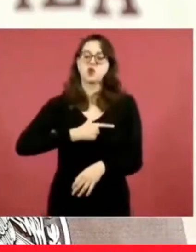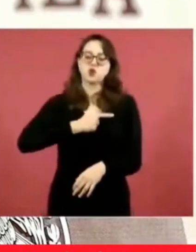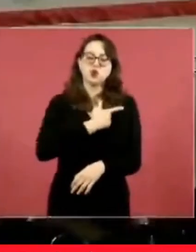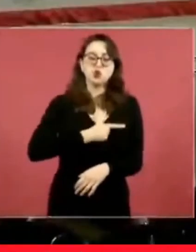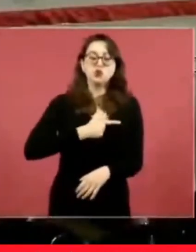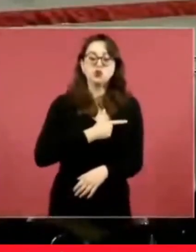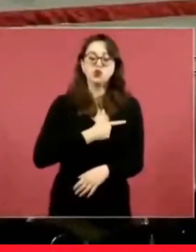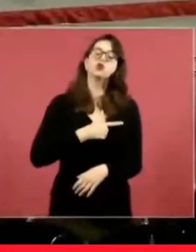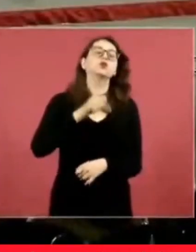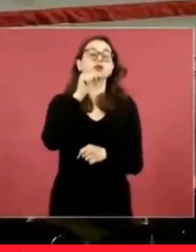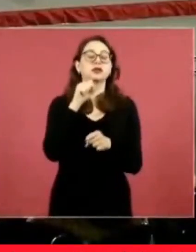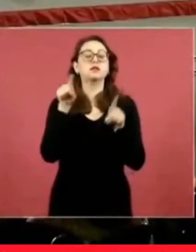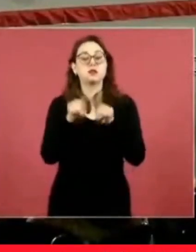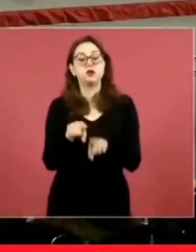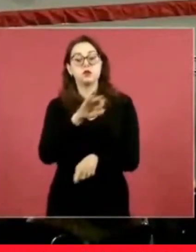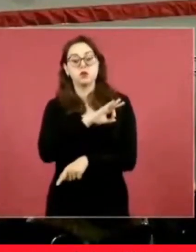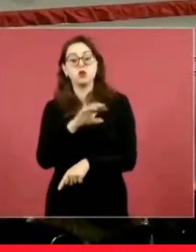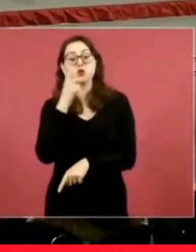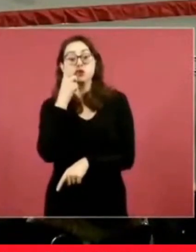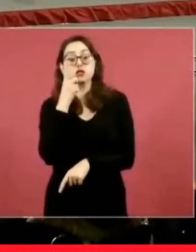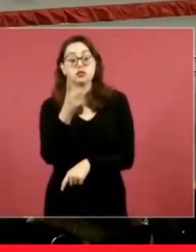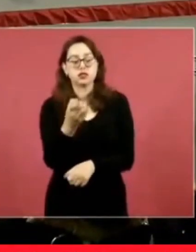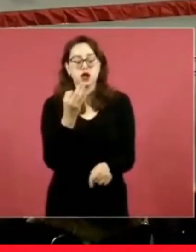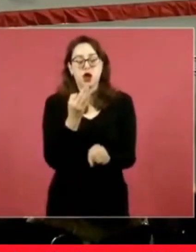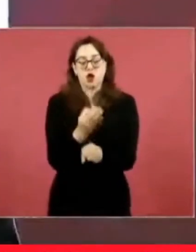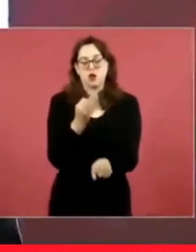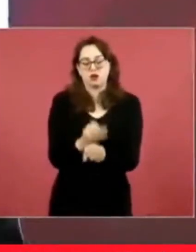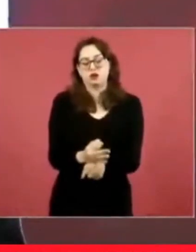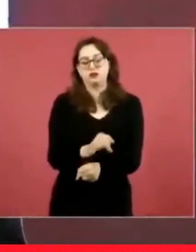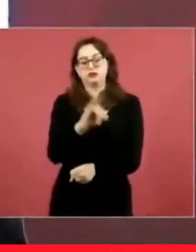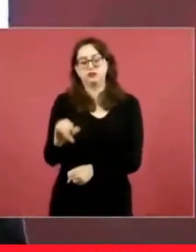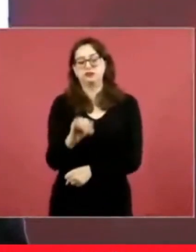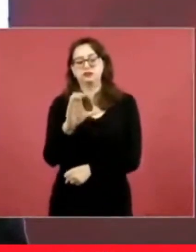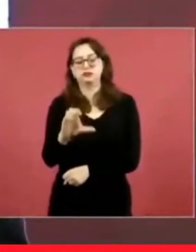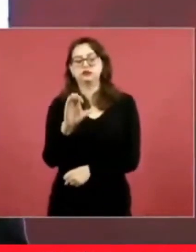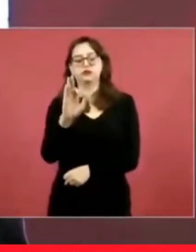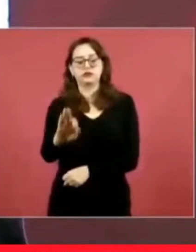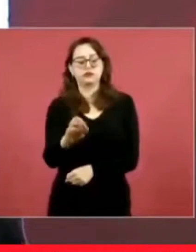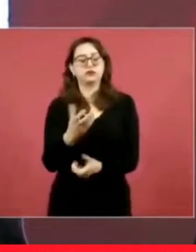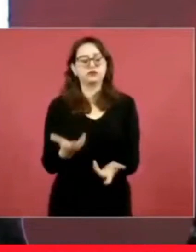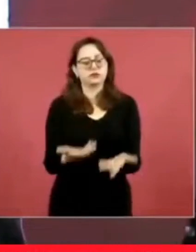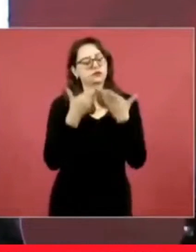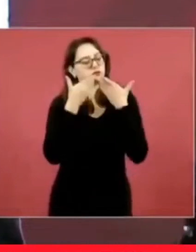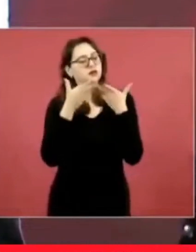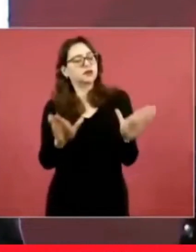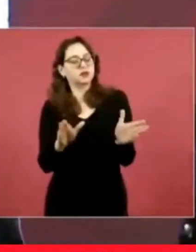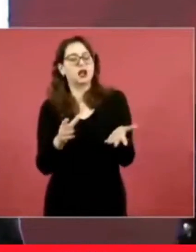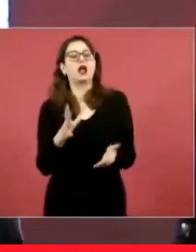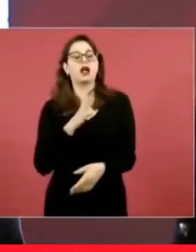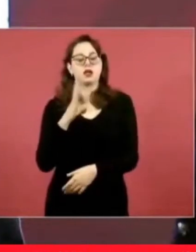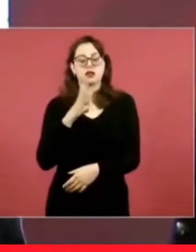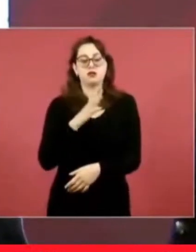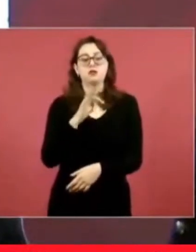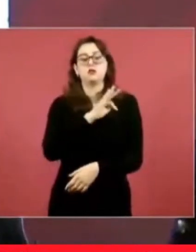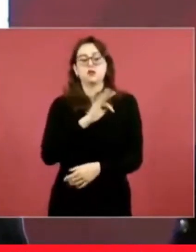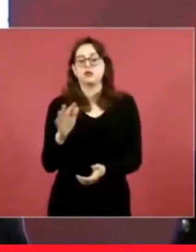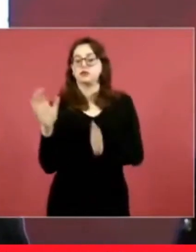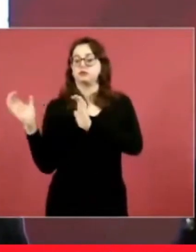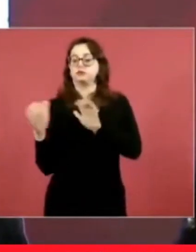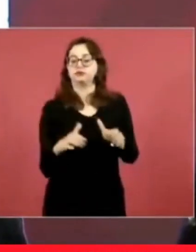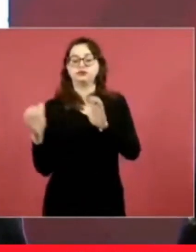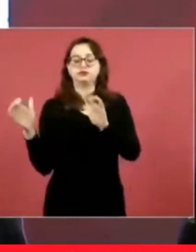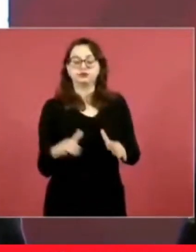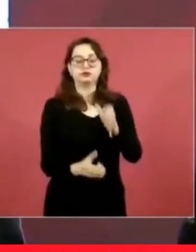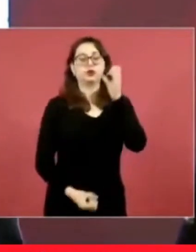decirles que la plataforma del programa está actualmente abierta para poder recibir así a 110 mil jóvenes